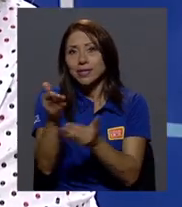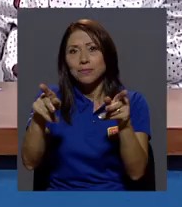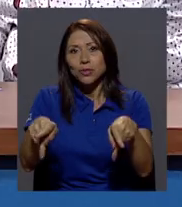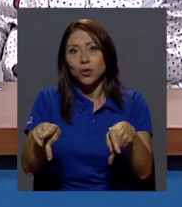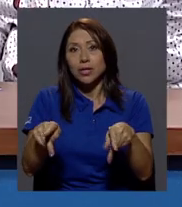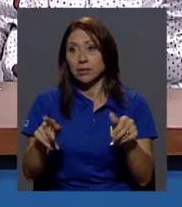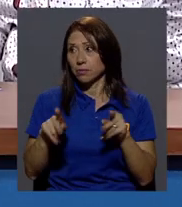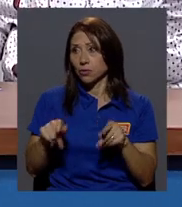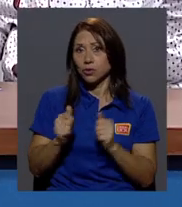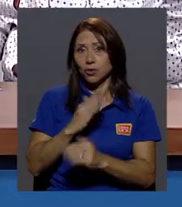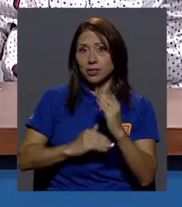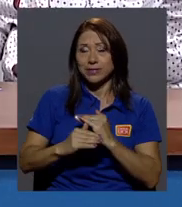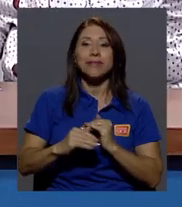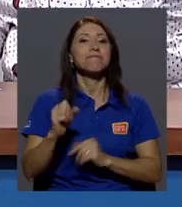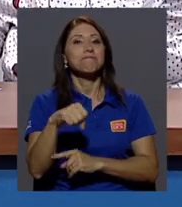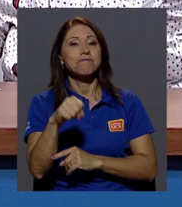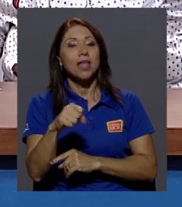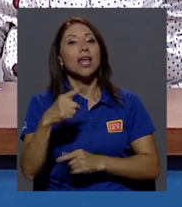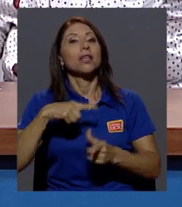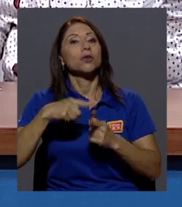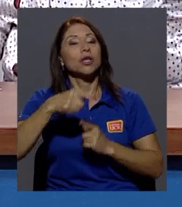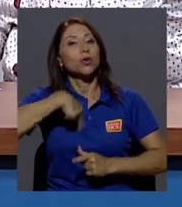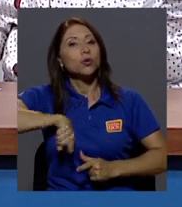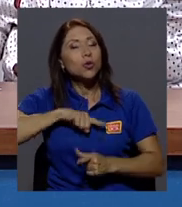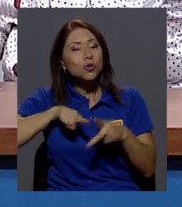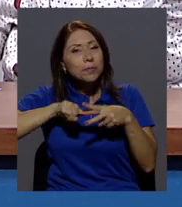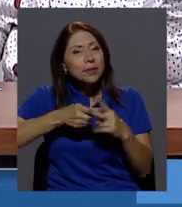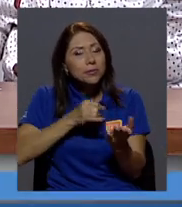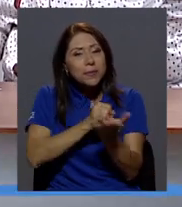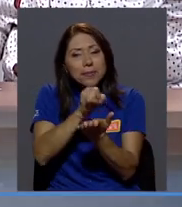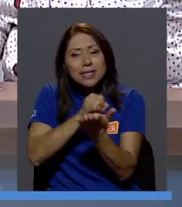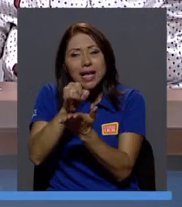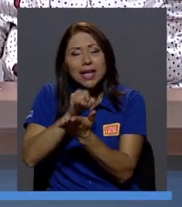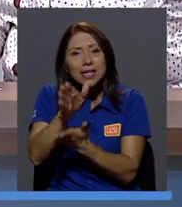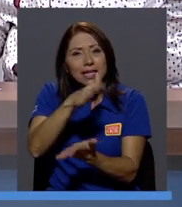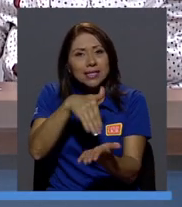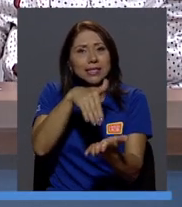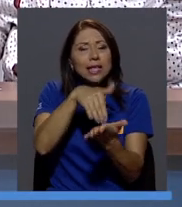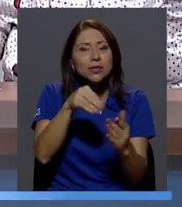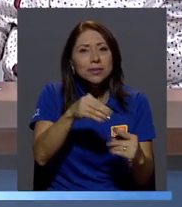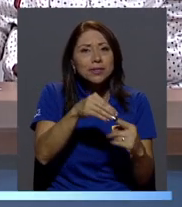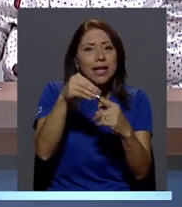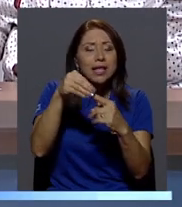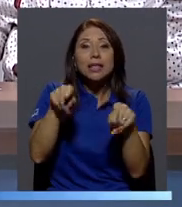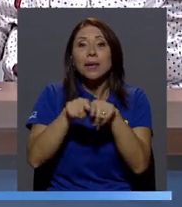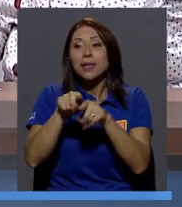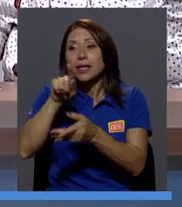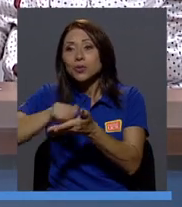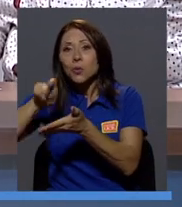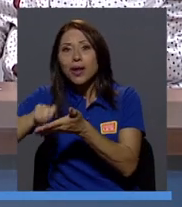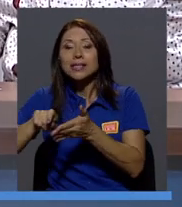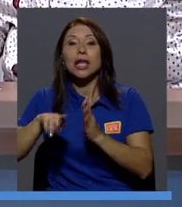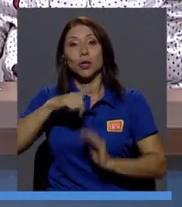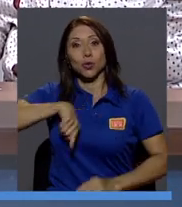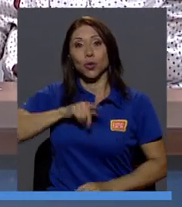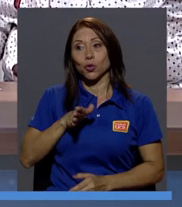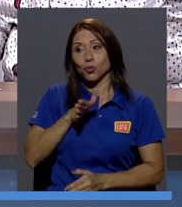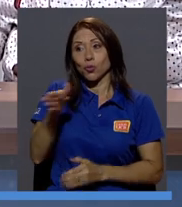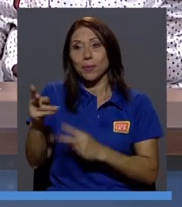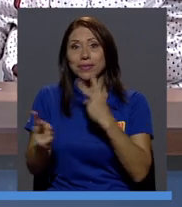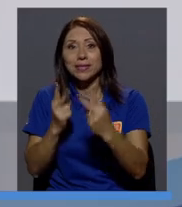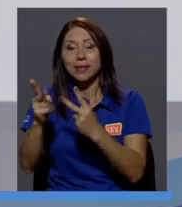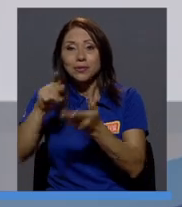nosotros empezamos van a investigar en centros especializados escuelas para en este caso visitamos la escuela para niños sordos de